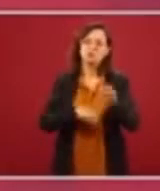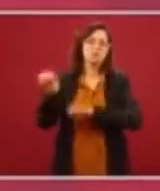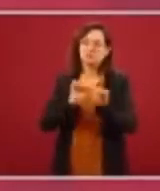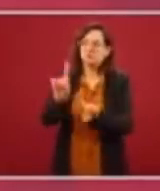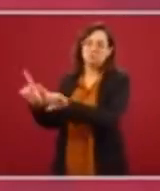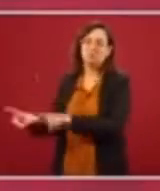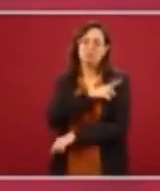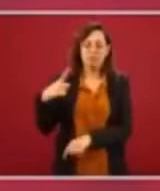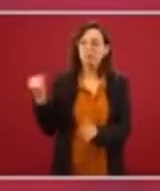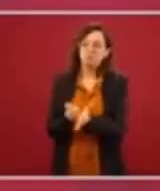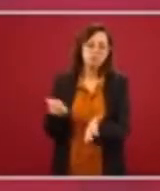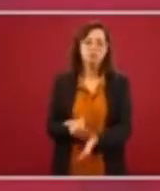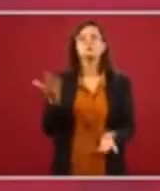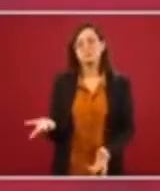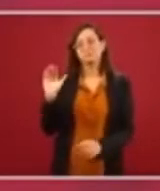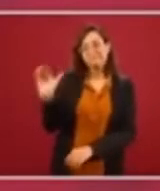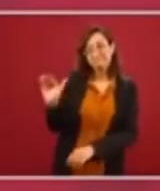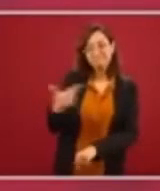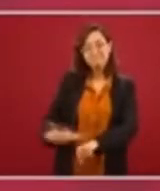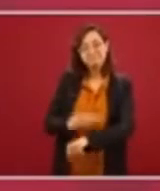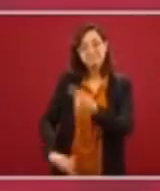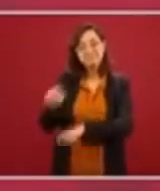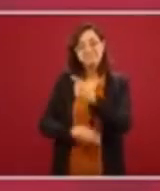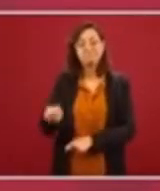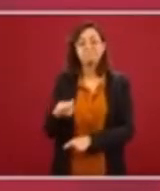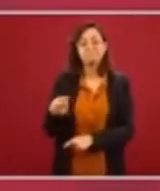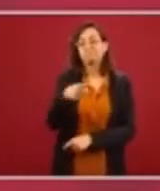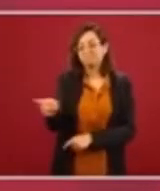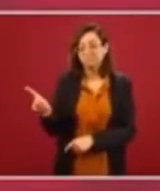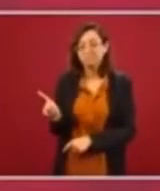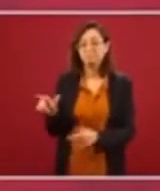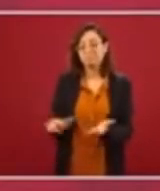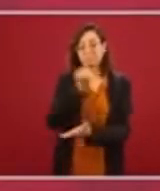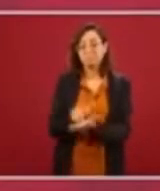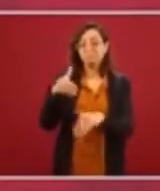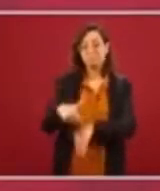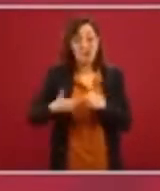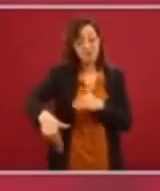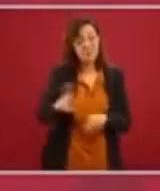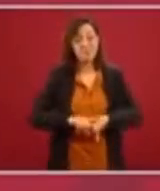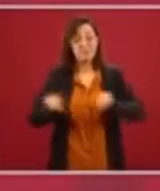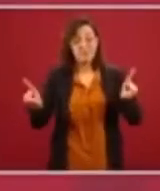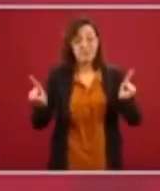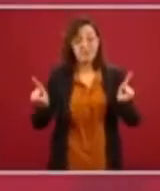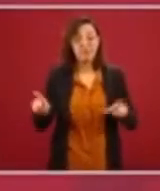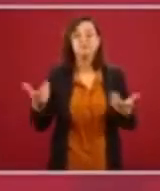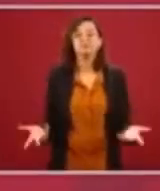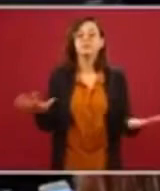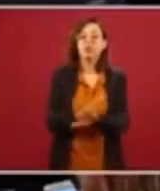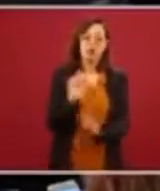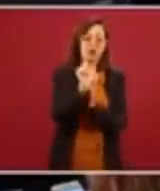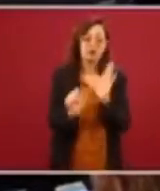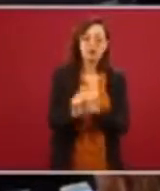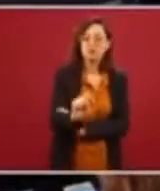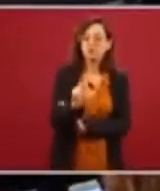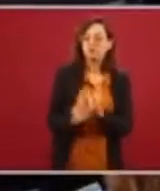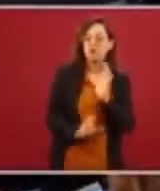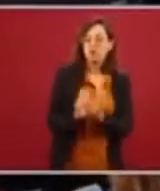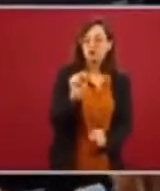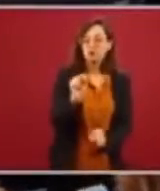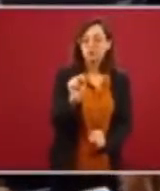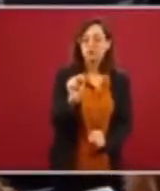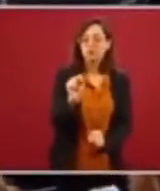se está haciendo la gestión para que, de conformidad con la ley, paguen. Se reformó el artículo 28 de la